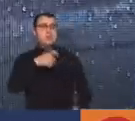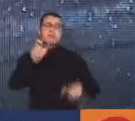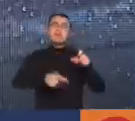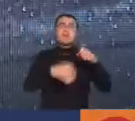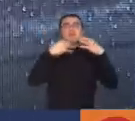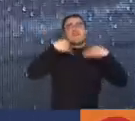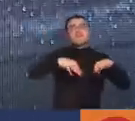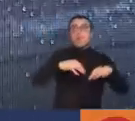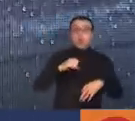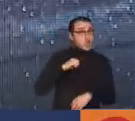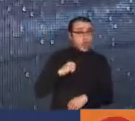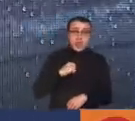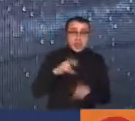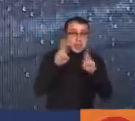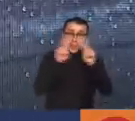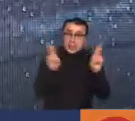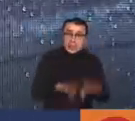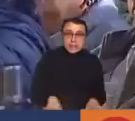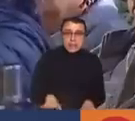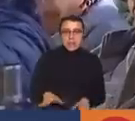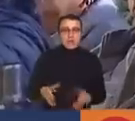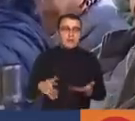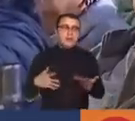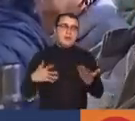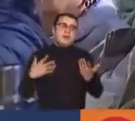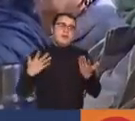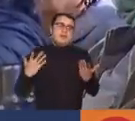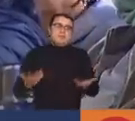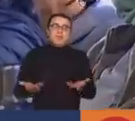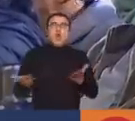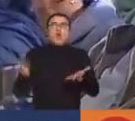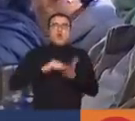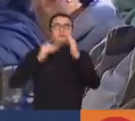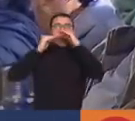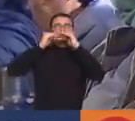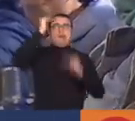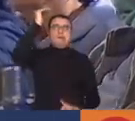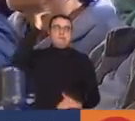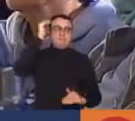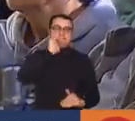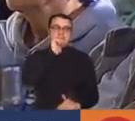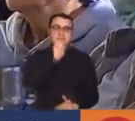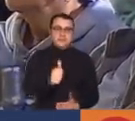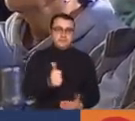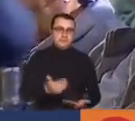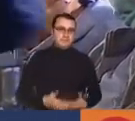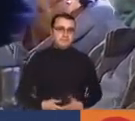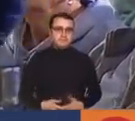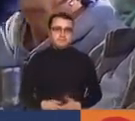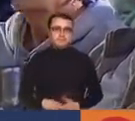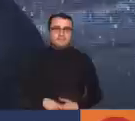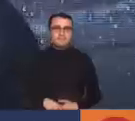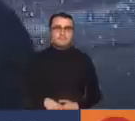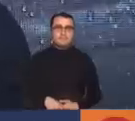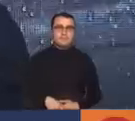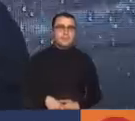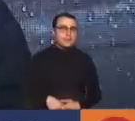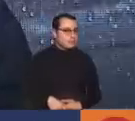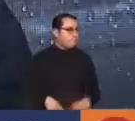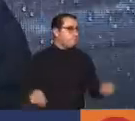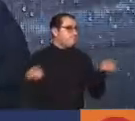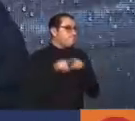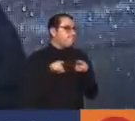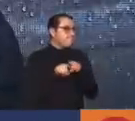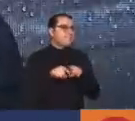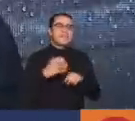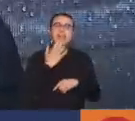popular no, entonces se abrió otra vez la desigualdad. Es como si tuviéramos una